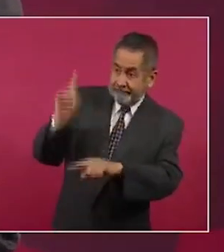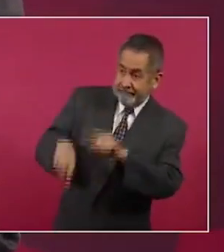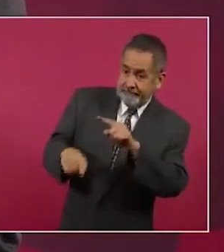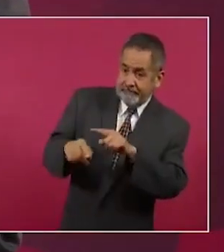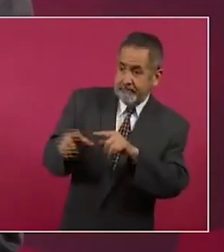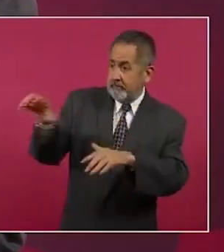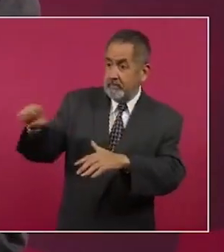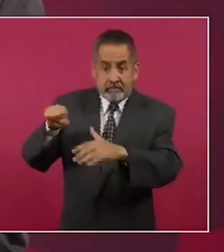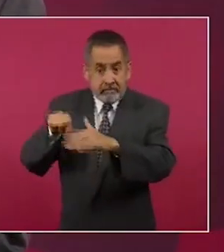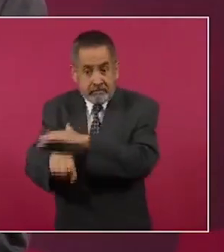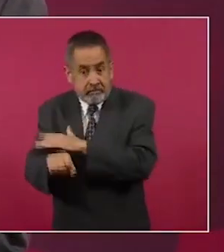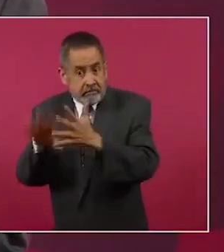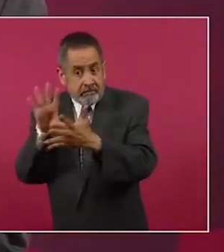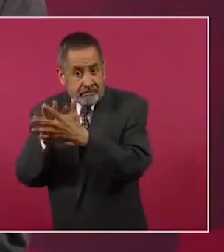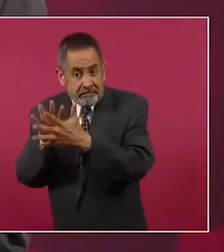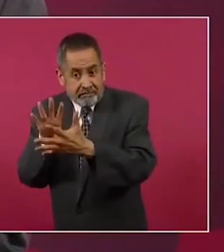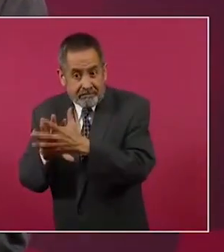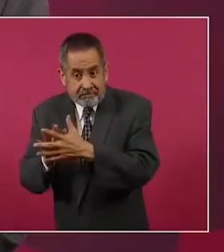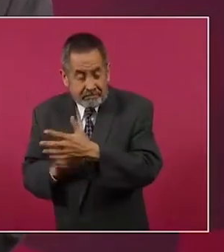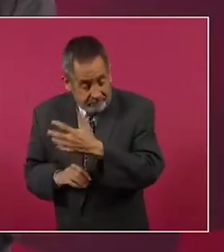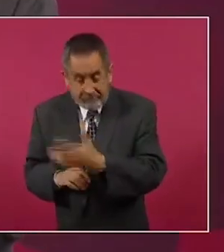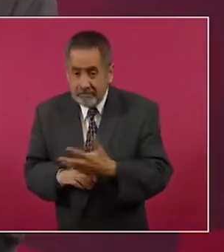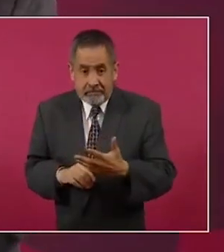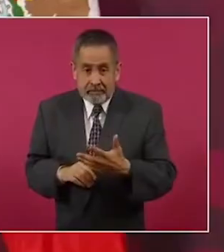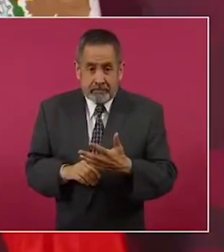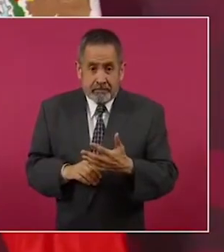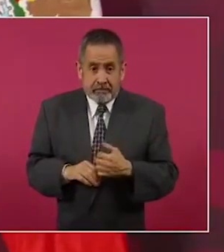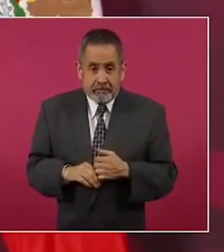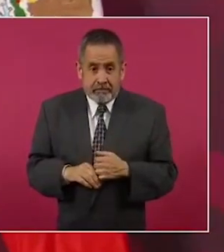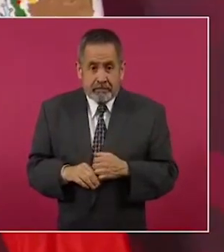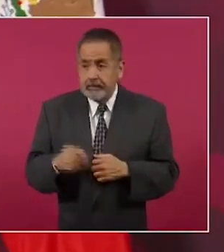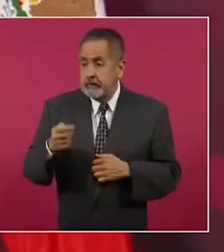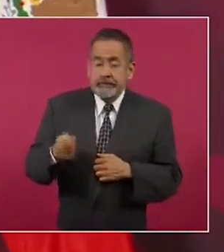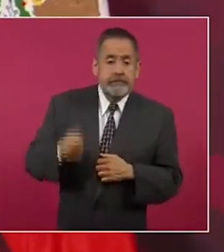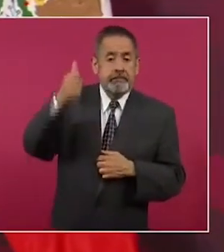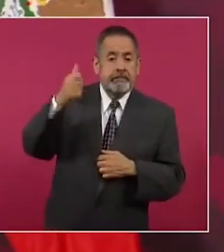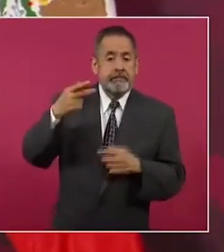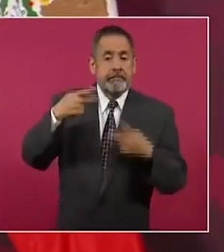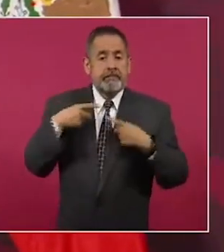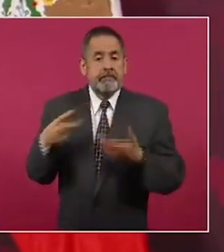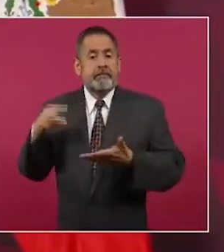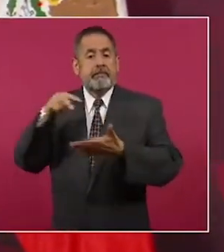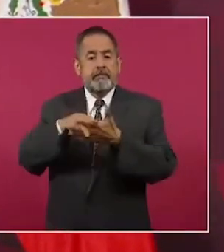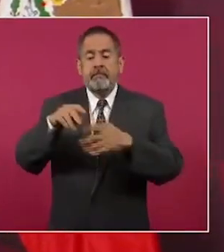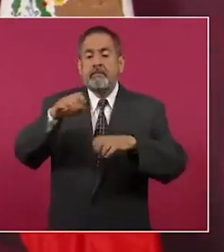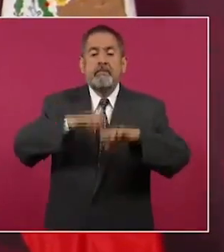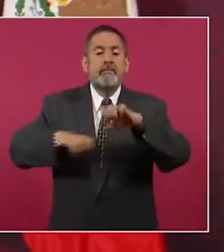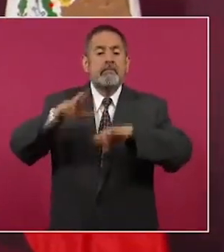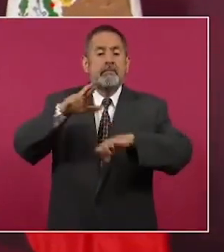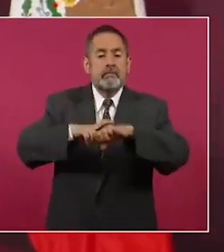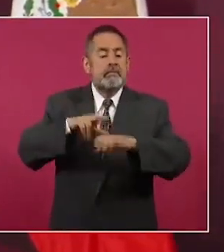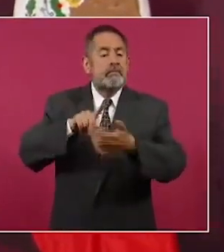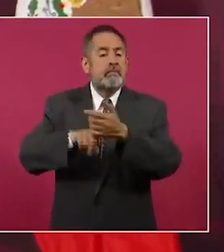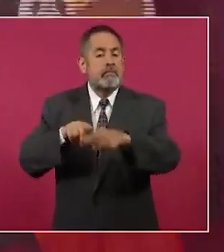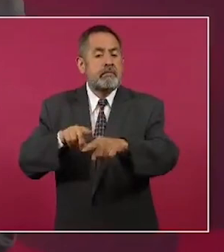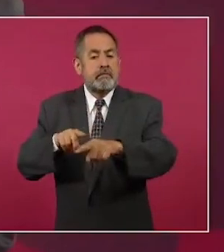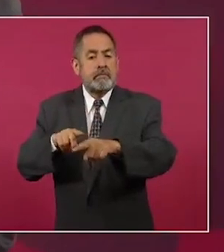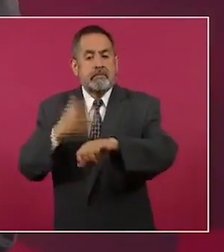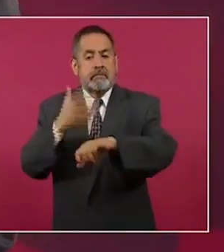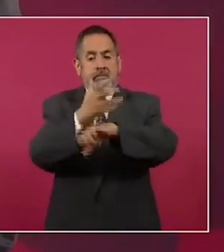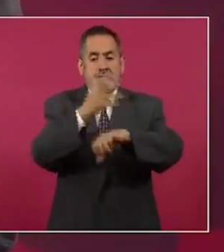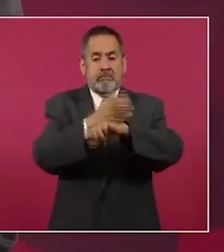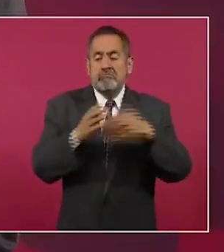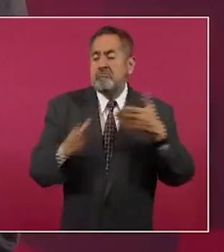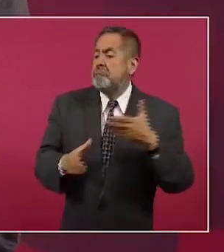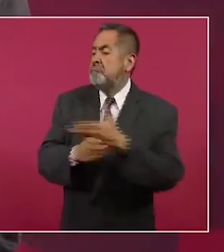y lo encarcelan, la primera que se manifiesta es la embajadora de Estados